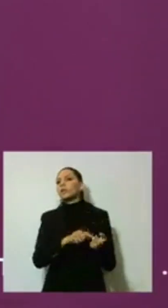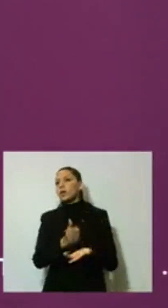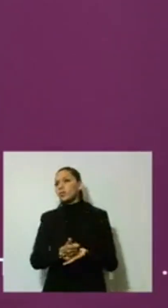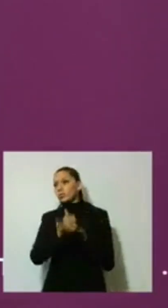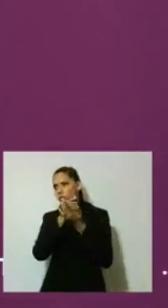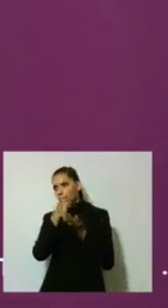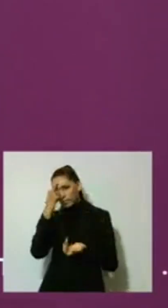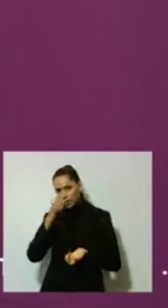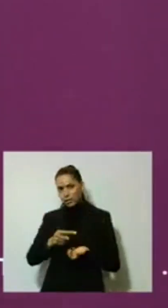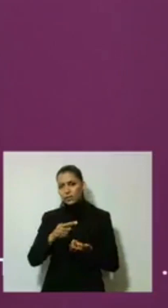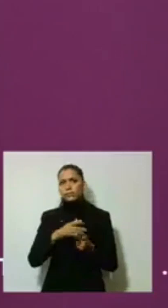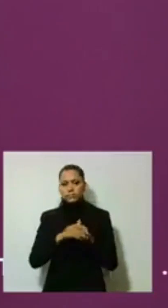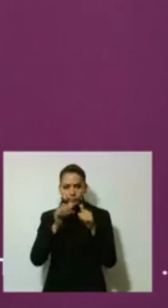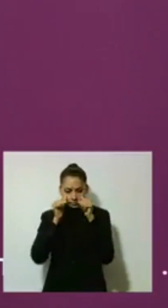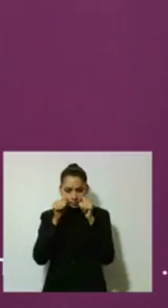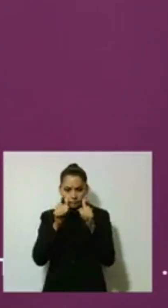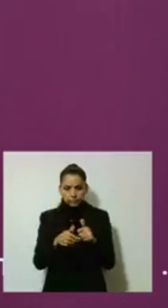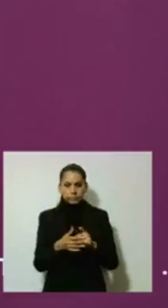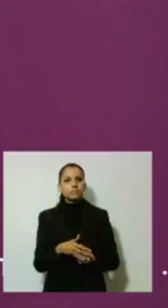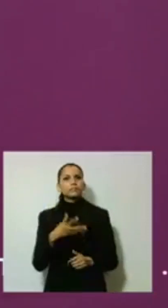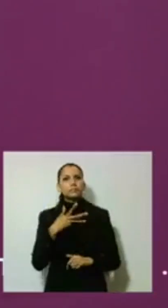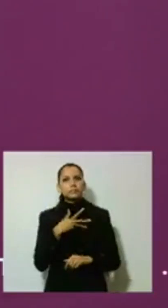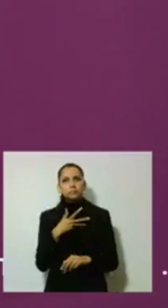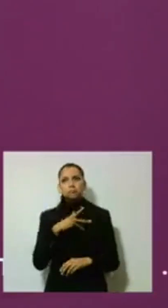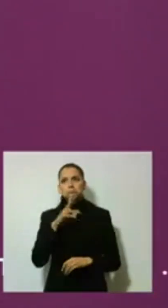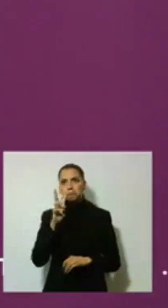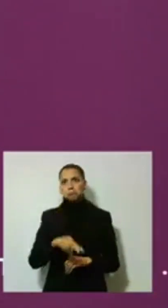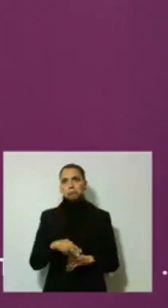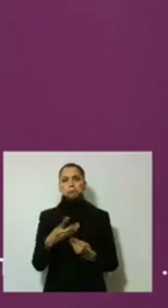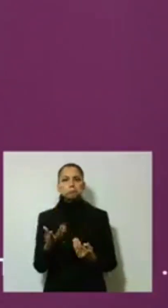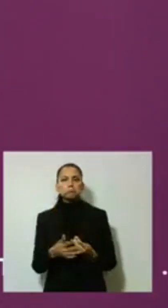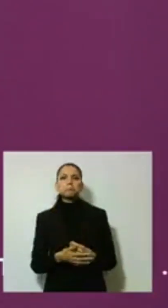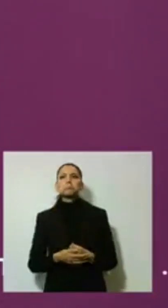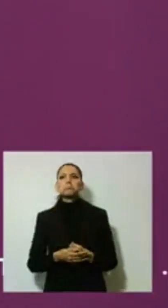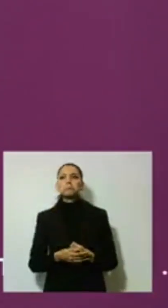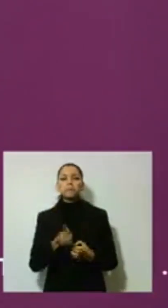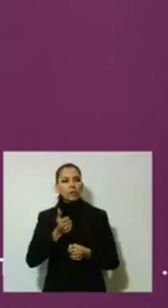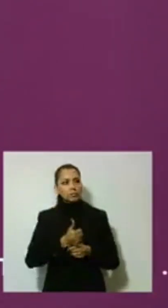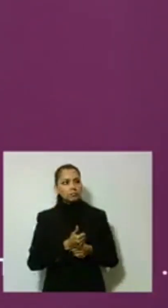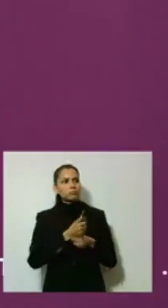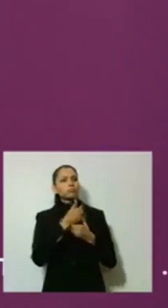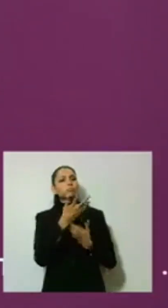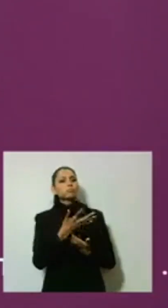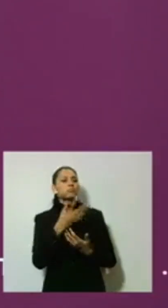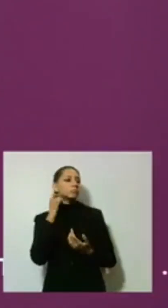para darles la atención. Y ha habido verdaderamente expresiones